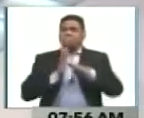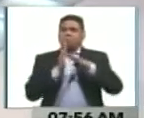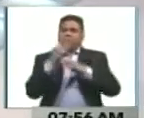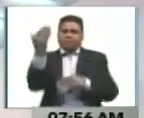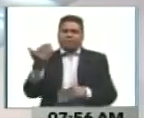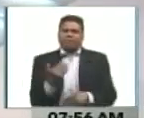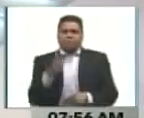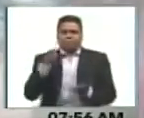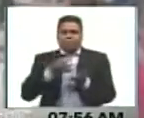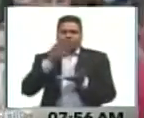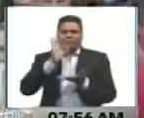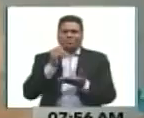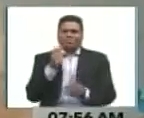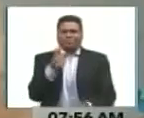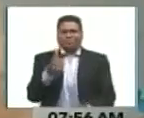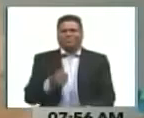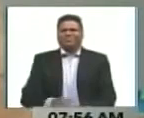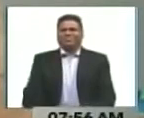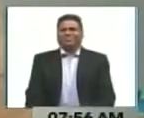más del desayuno.